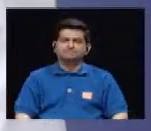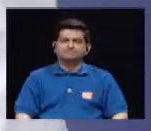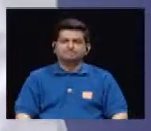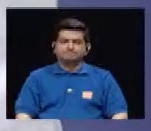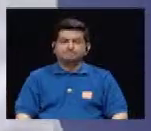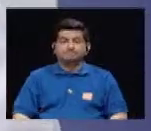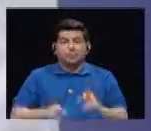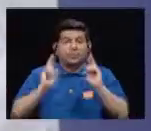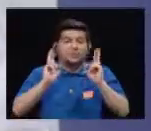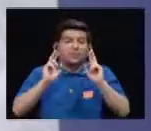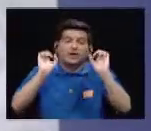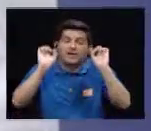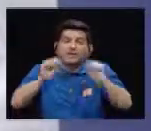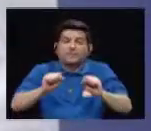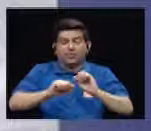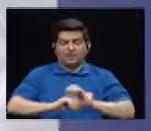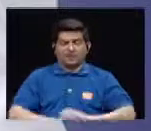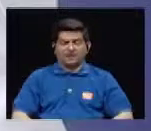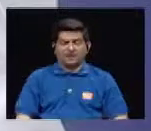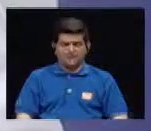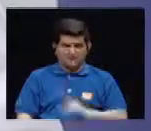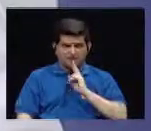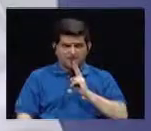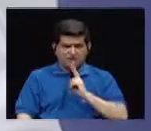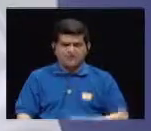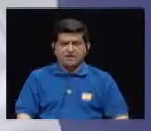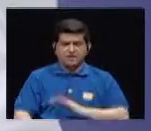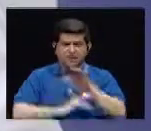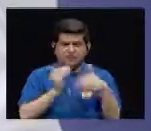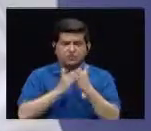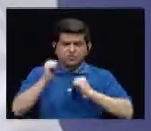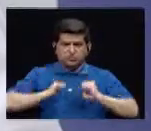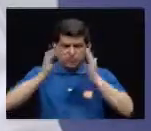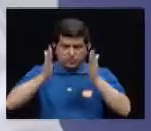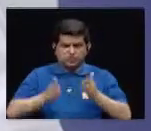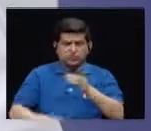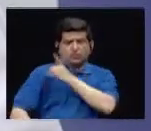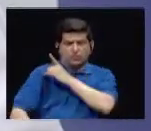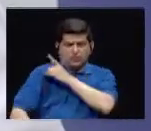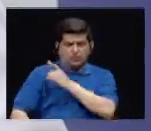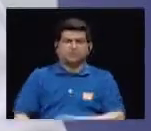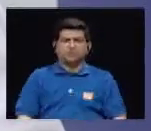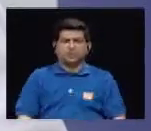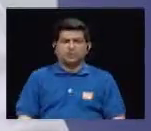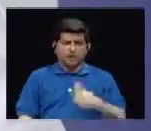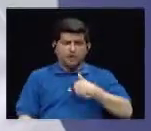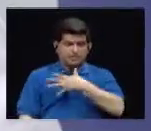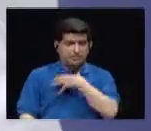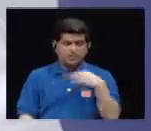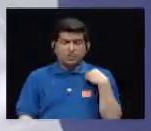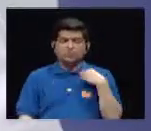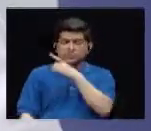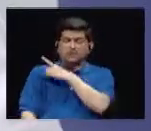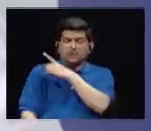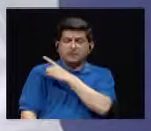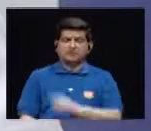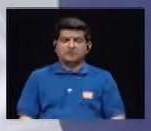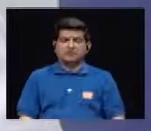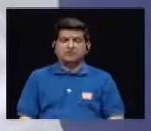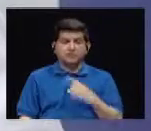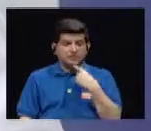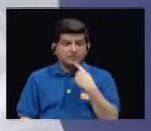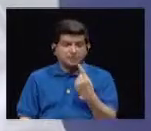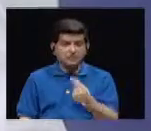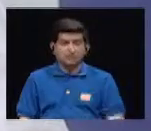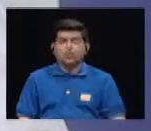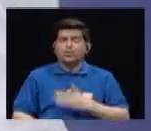Pues ojalá pudiera, o sea, realmente cualquier actor o director, sí, a mí me encanta la dirección. De hecho, debo decir